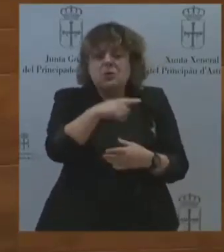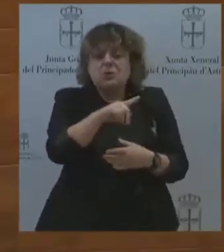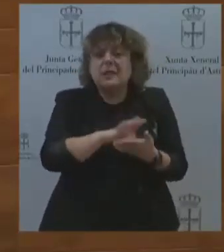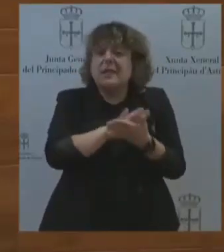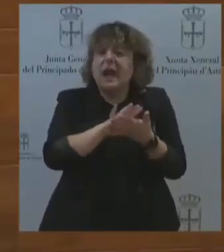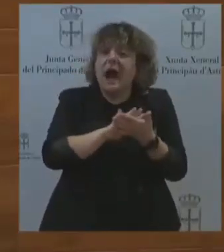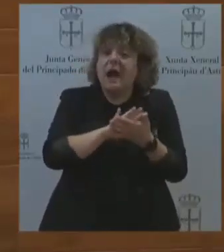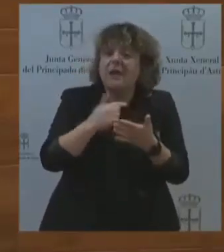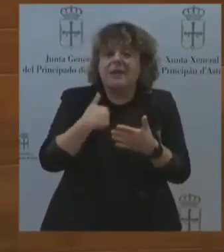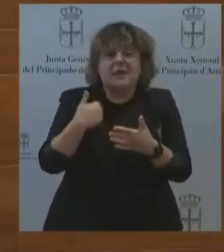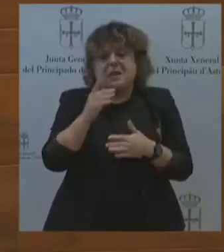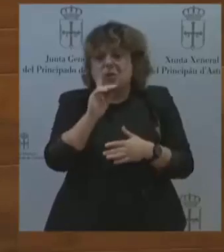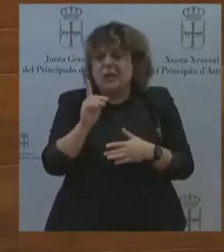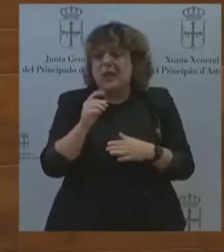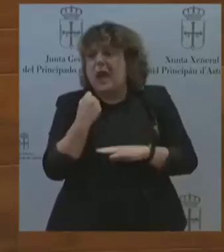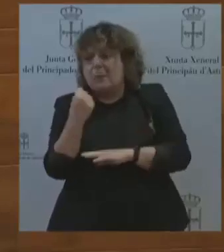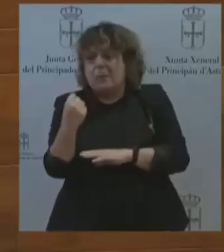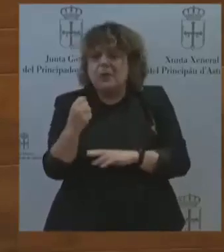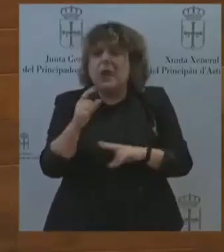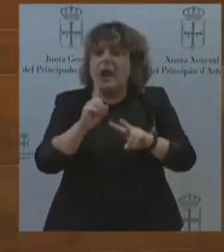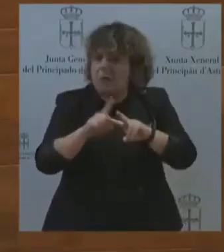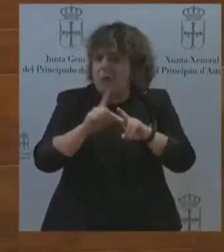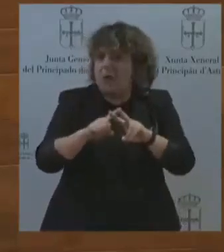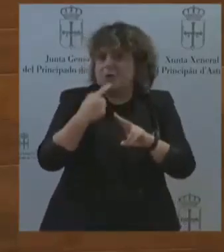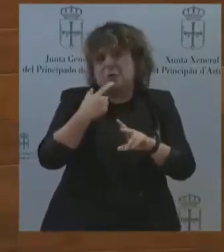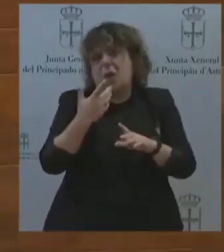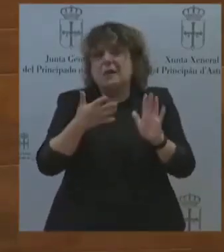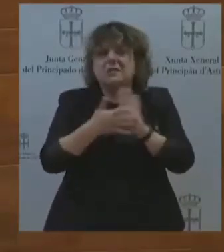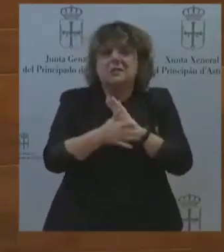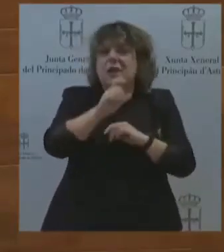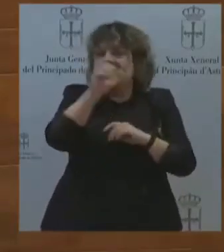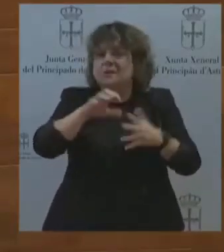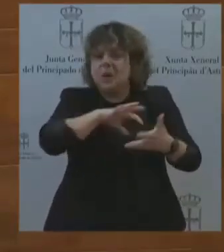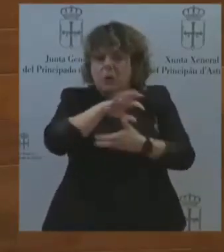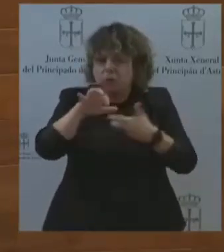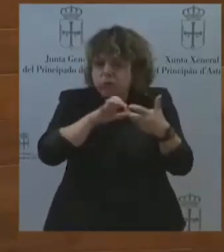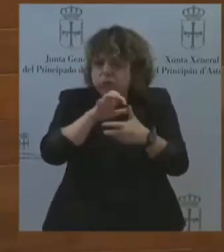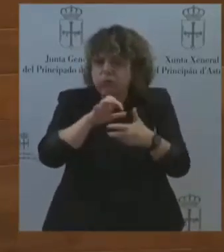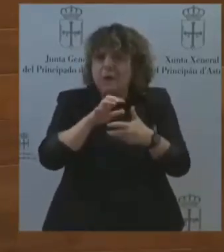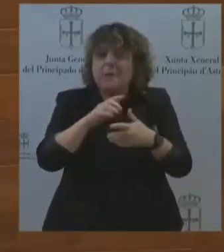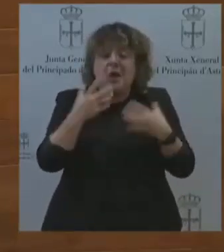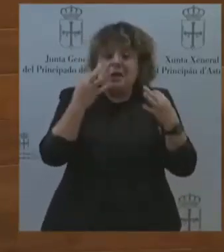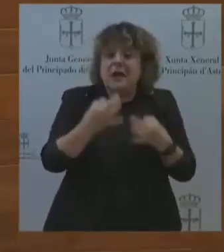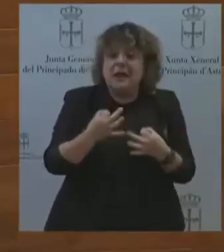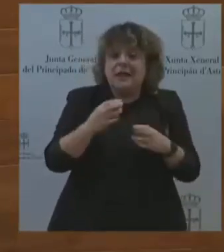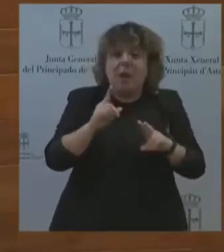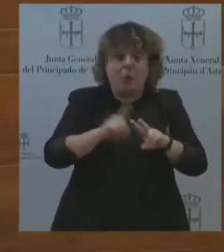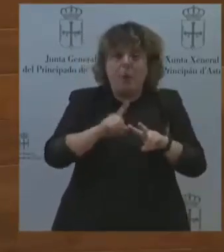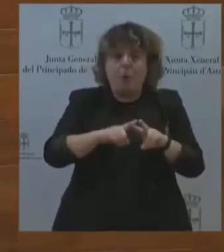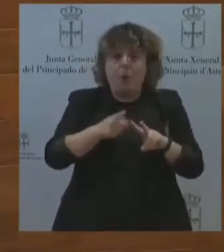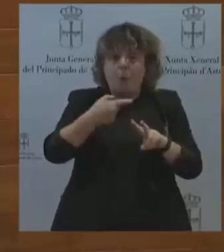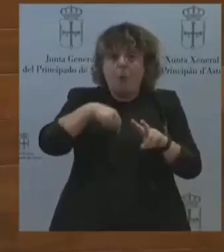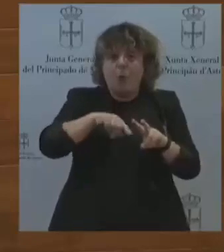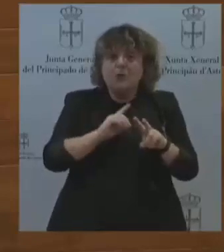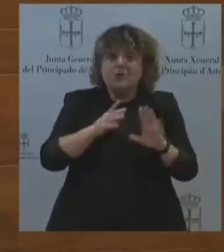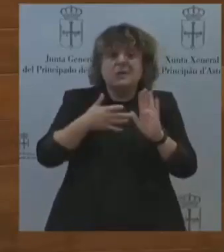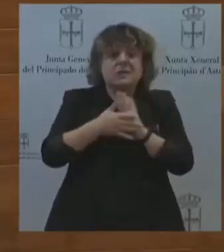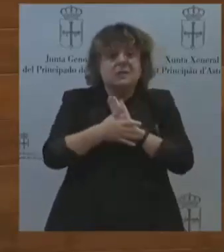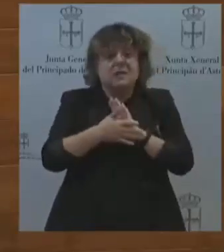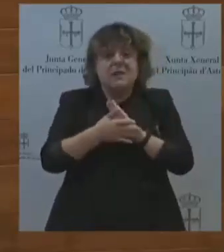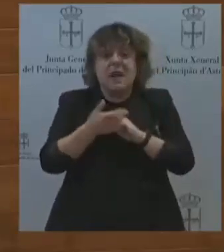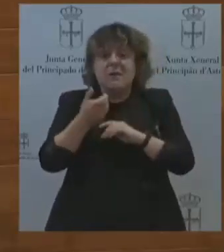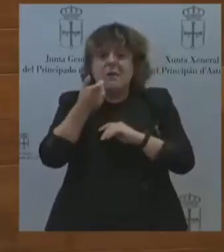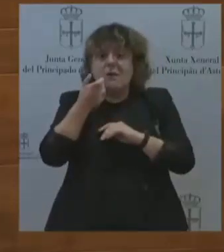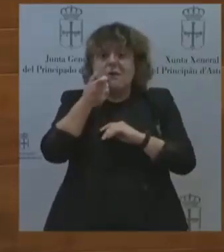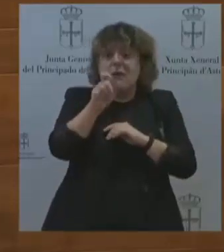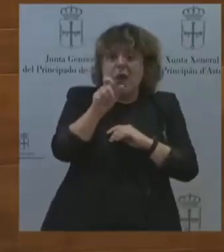de masas, cuando la realidad es que Vox es el partido que más violencia verbal y física ha sufrido en